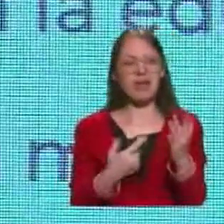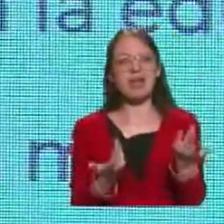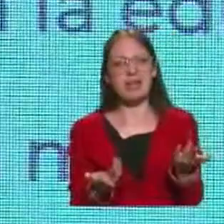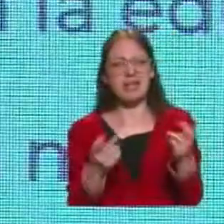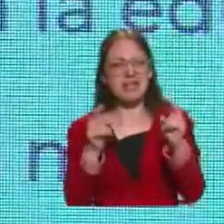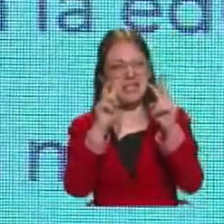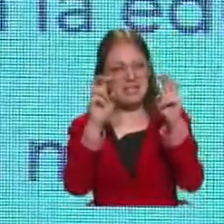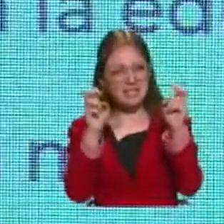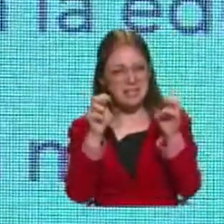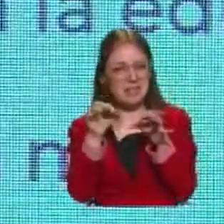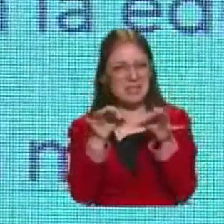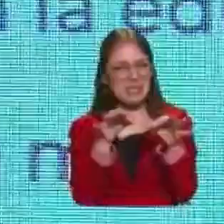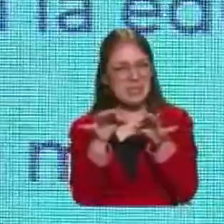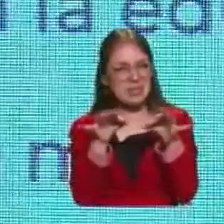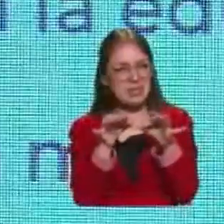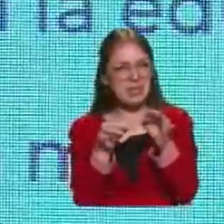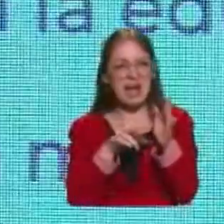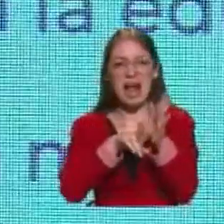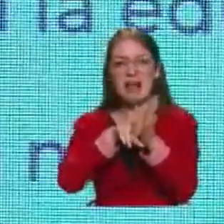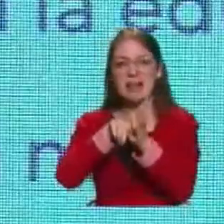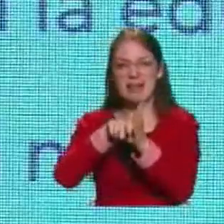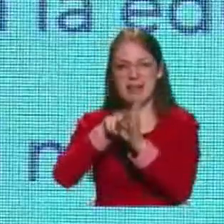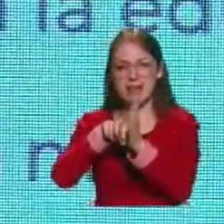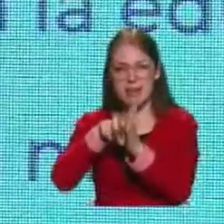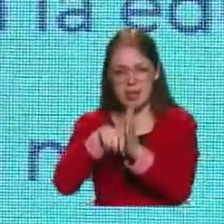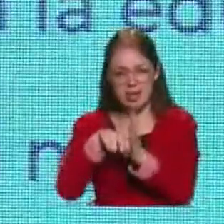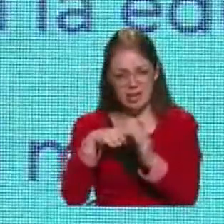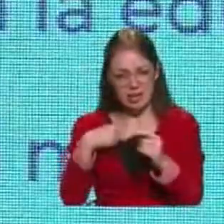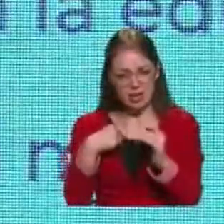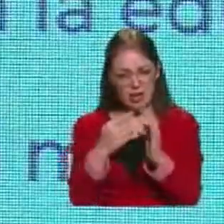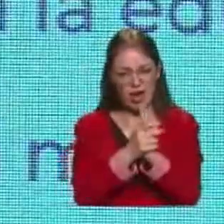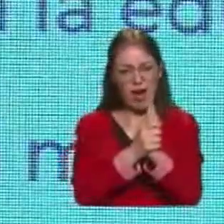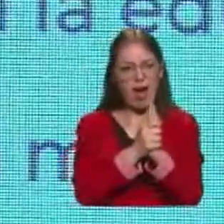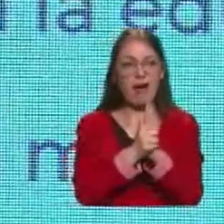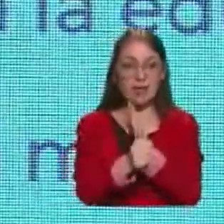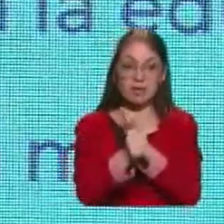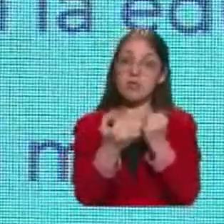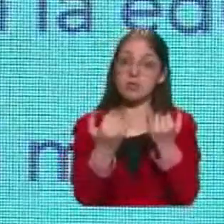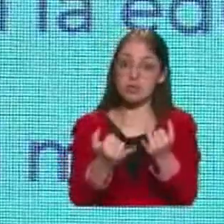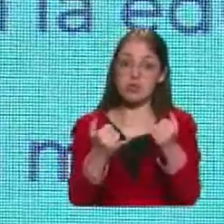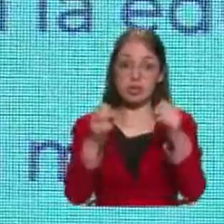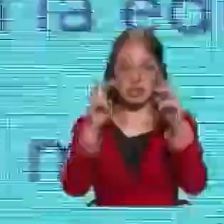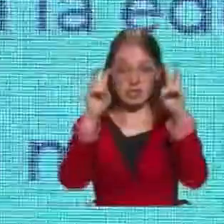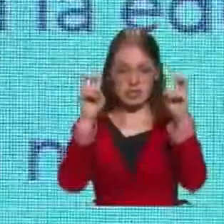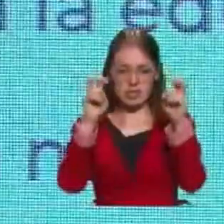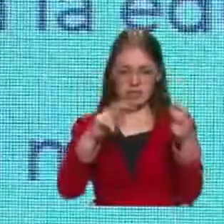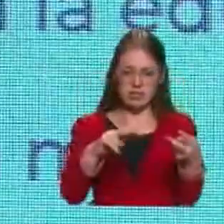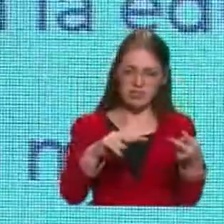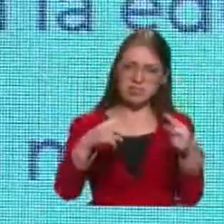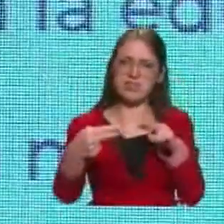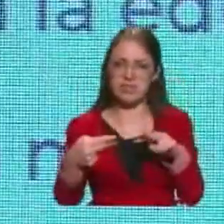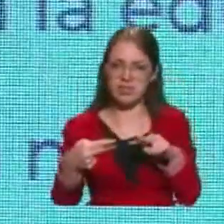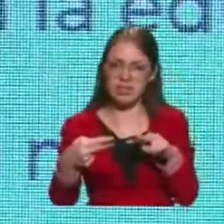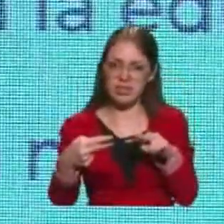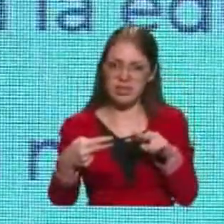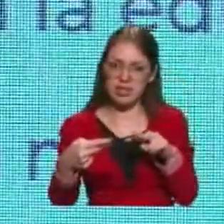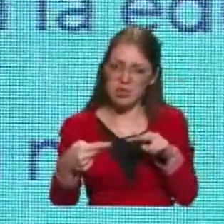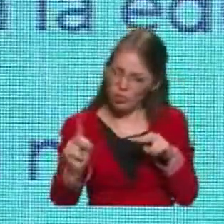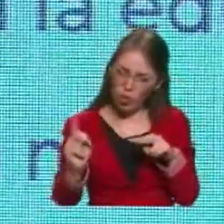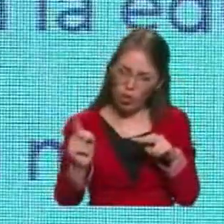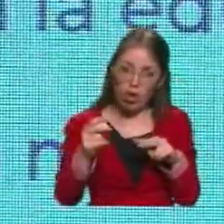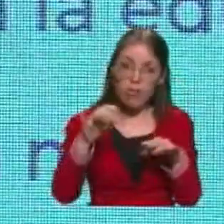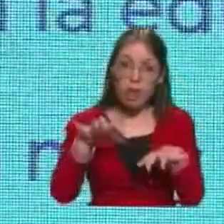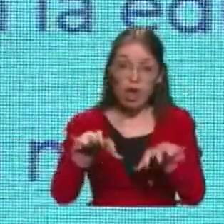teoría que es una teoría equivocada y me parece muy oportuno este foro porque hay que trabajar en lo contrario en convertirnos en verdaderas ciudades